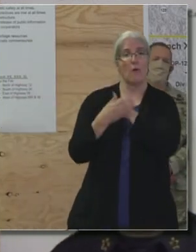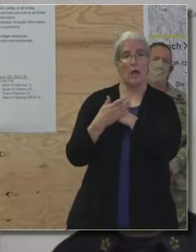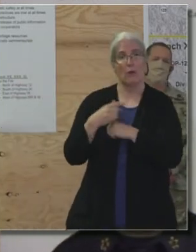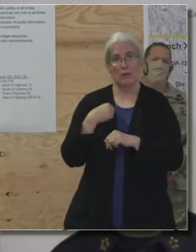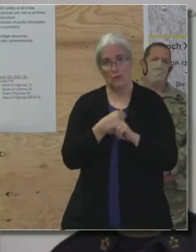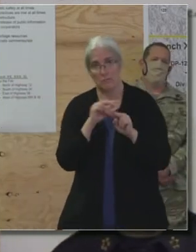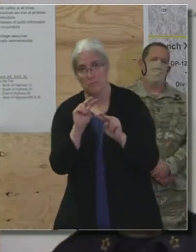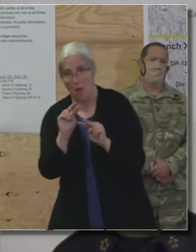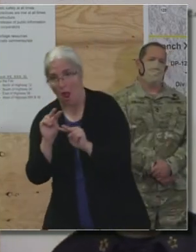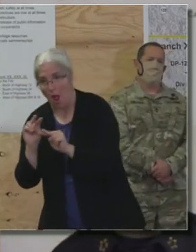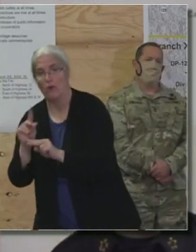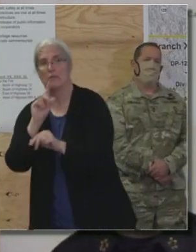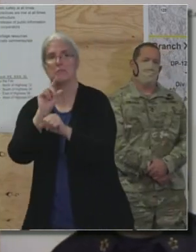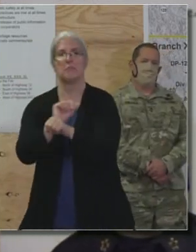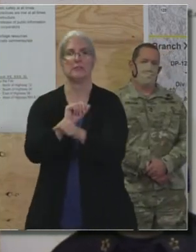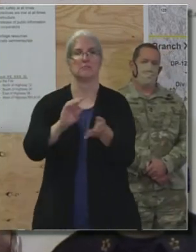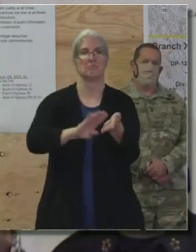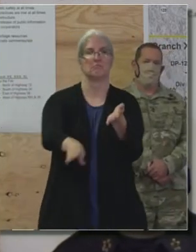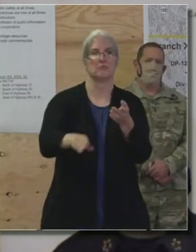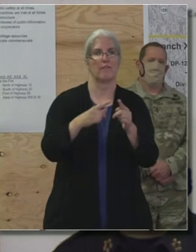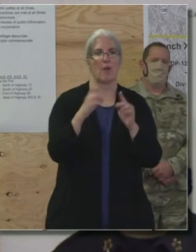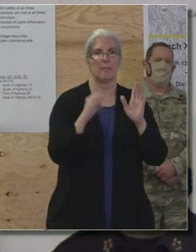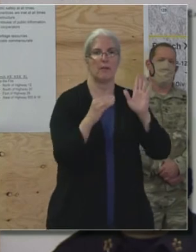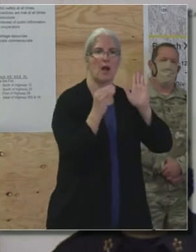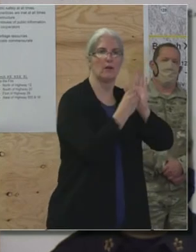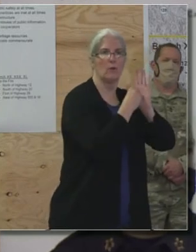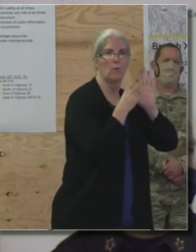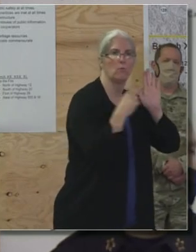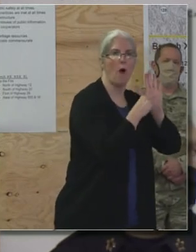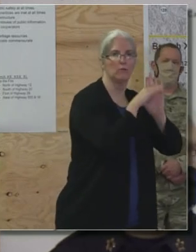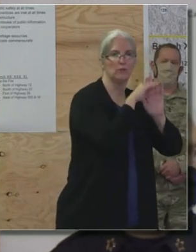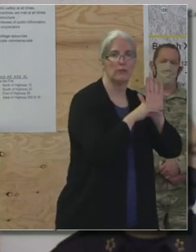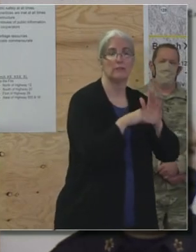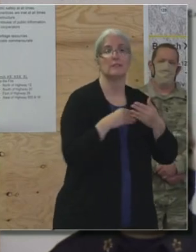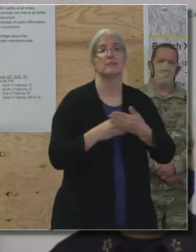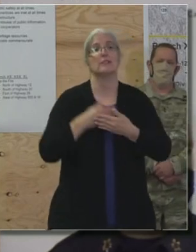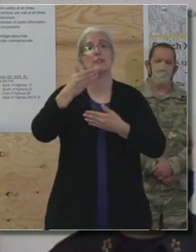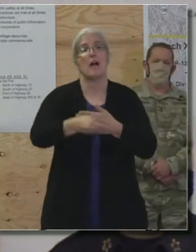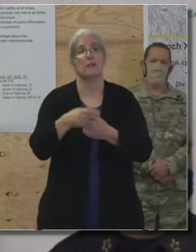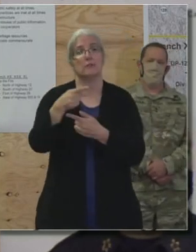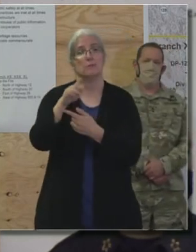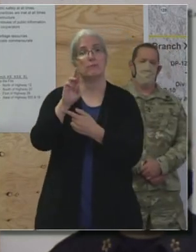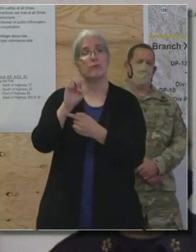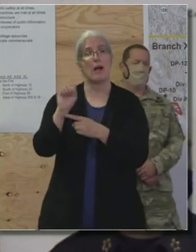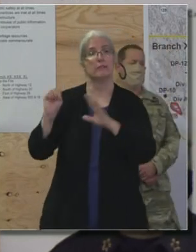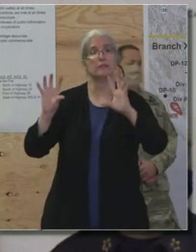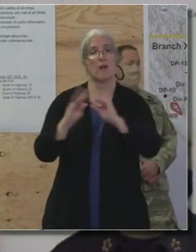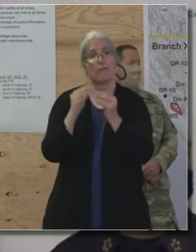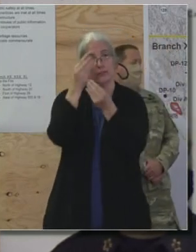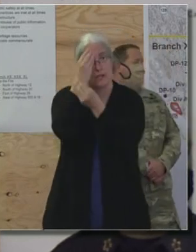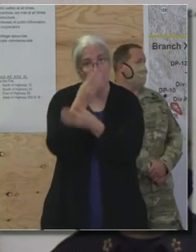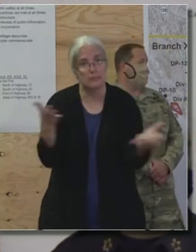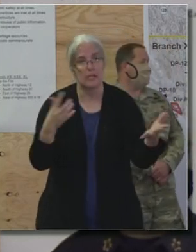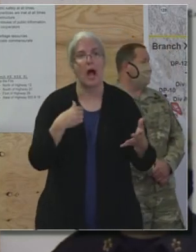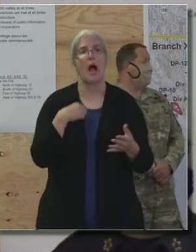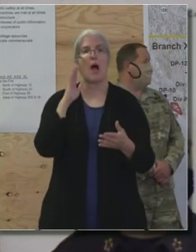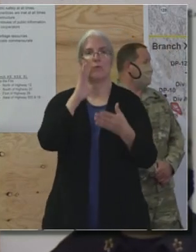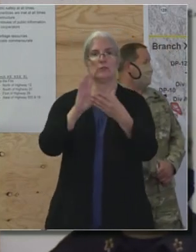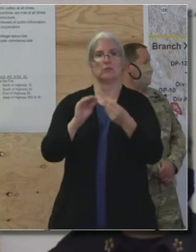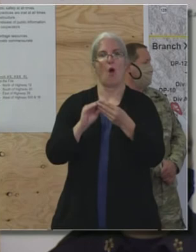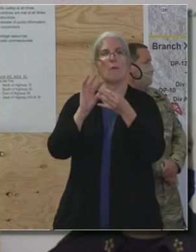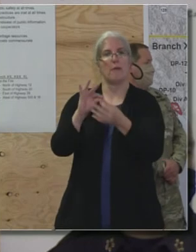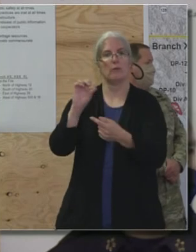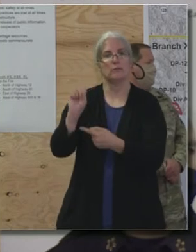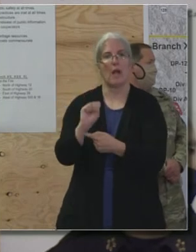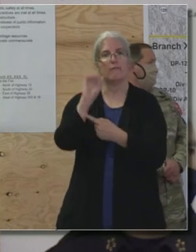microempresa hace 48 horas anticipo poder anunciar en la próxima rueda de prensa el condado de san francisco